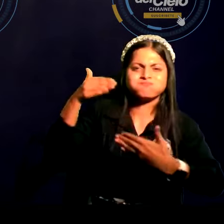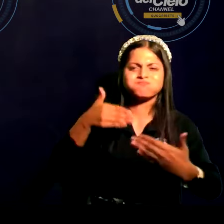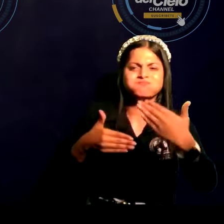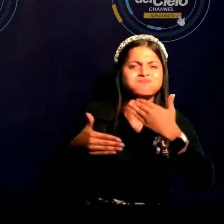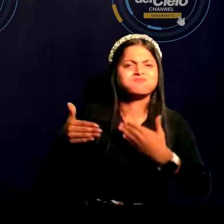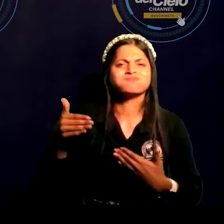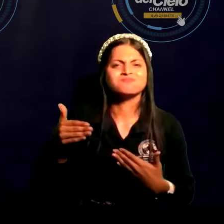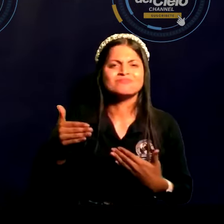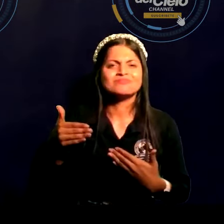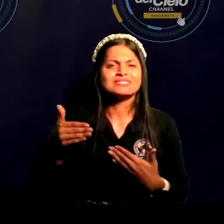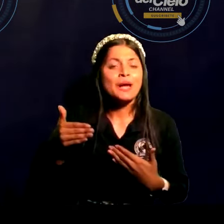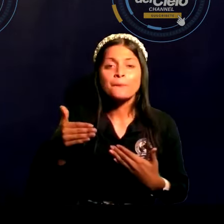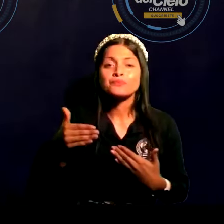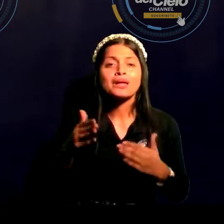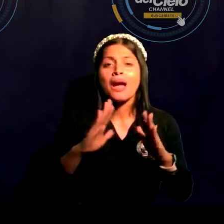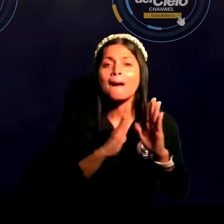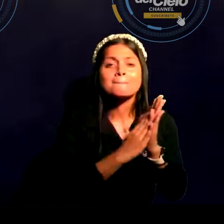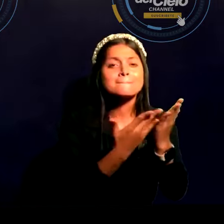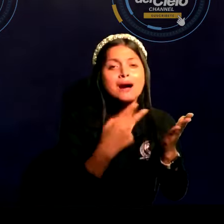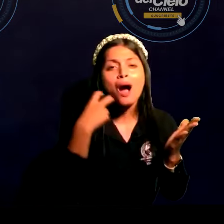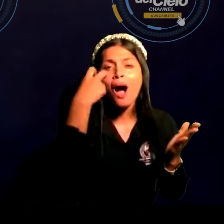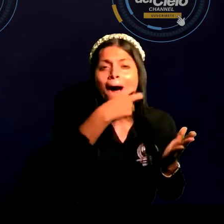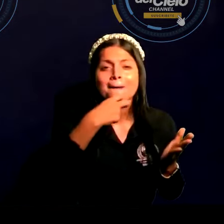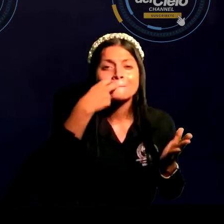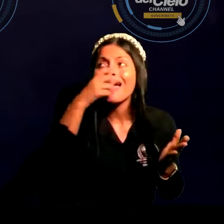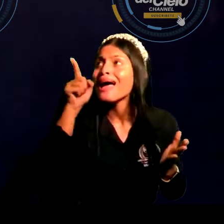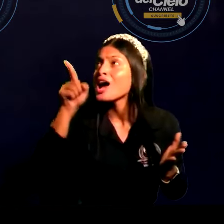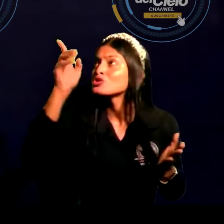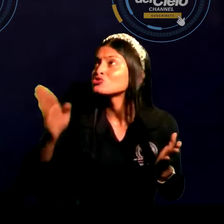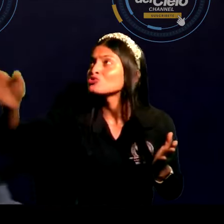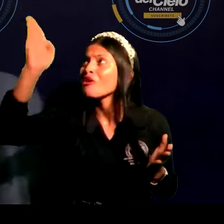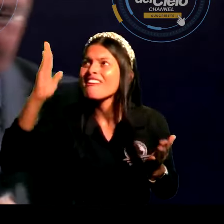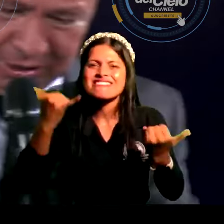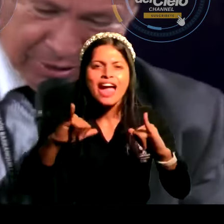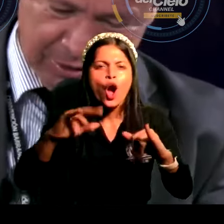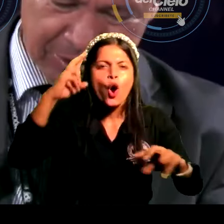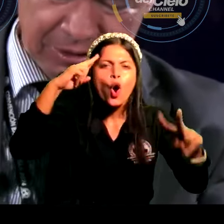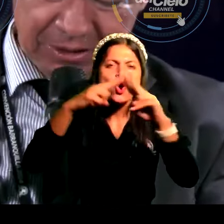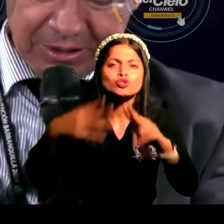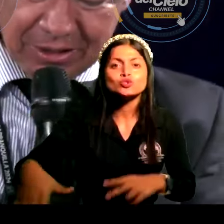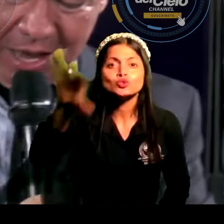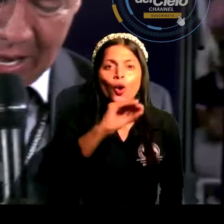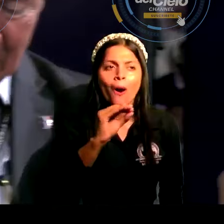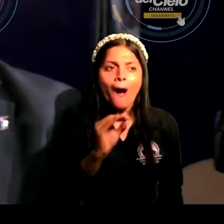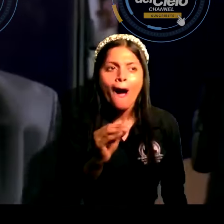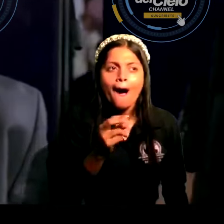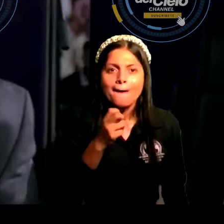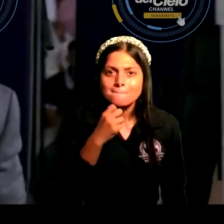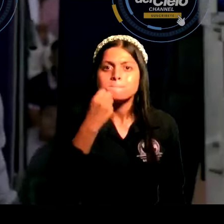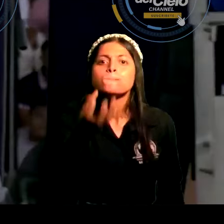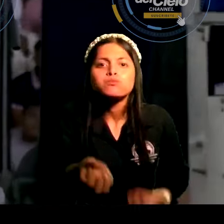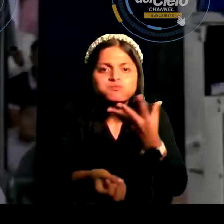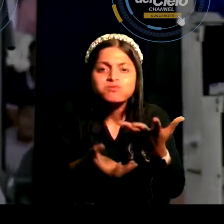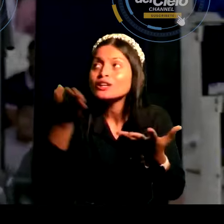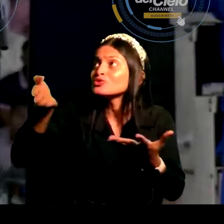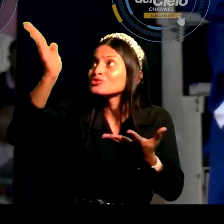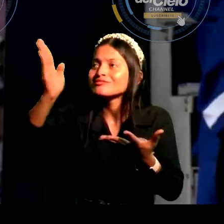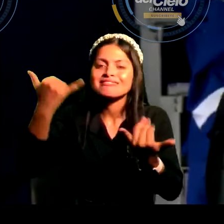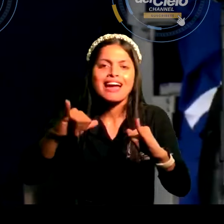está la palabra en mi boca, y él ya sabe lo que voy a decir. Aleluya.